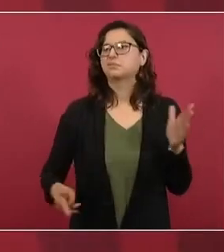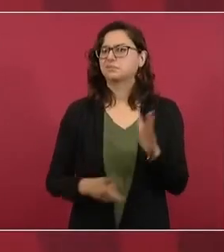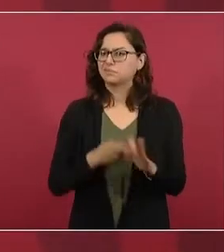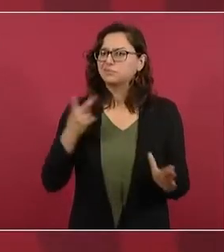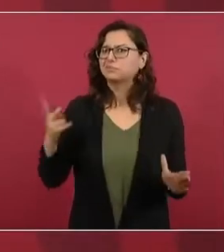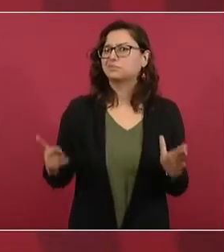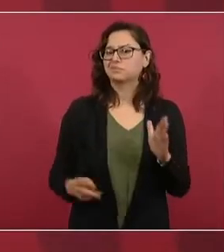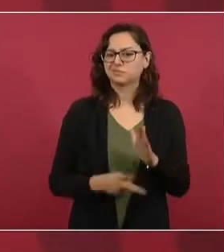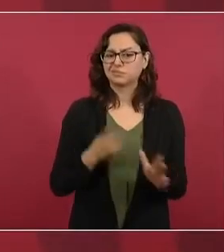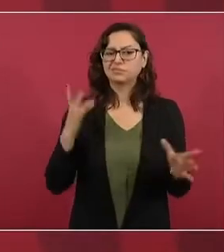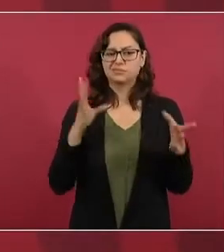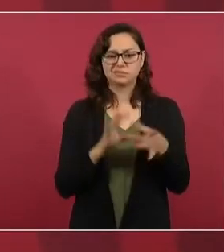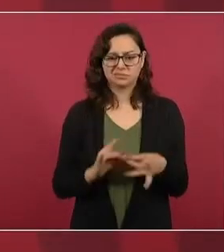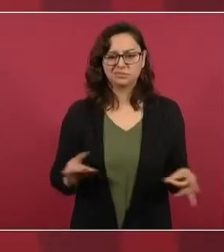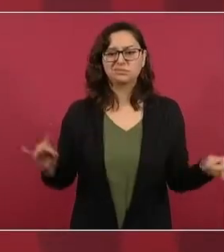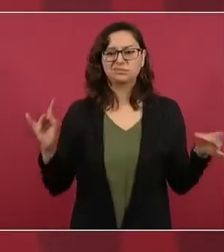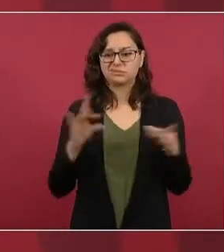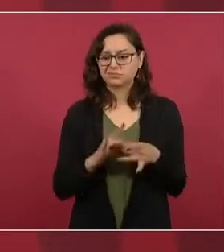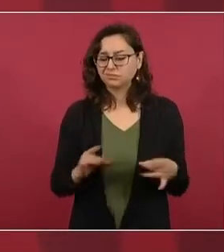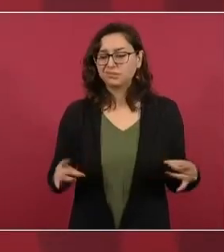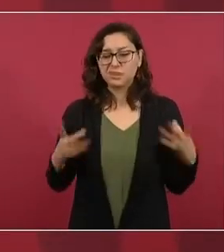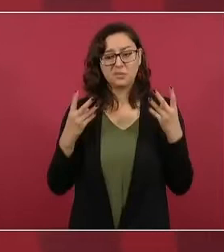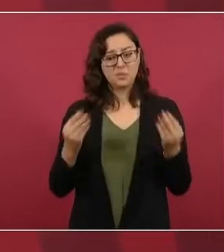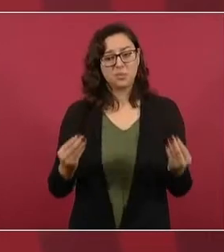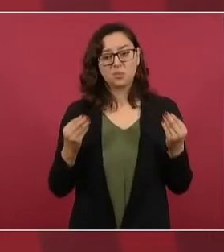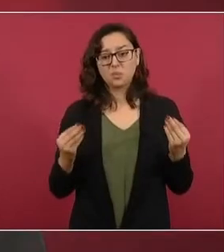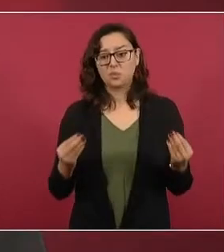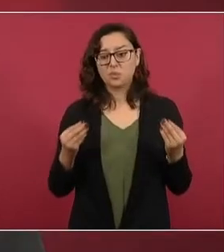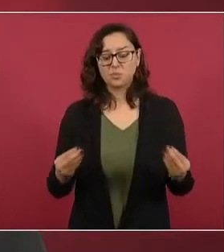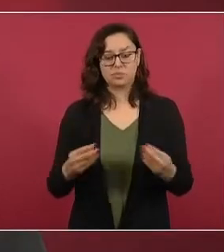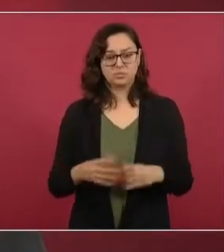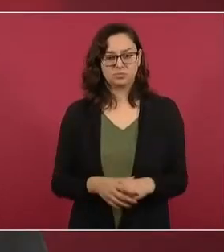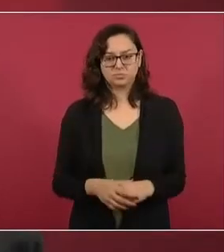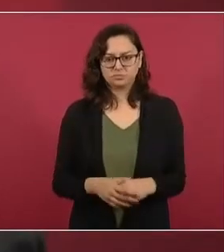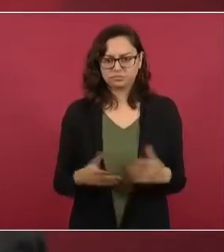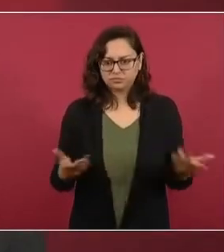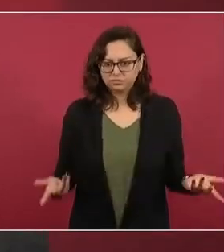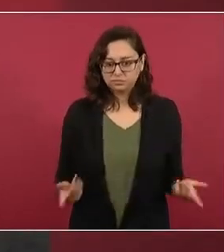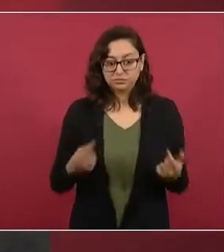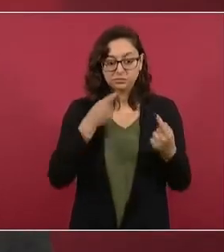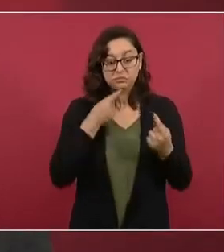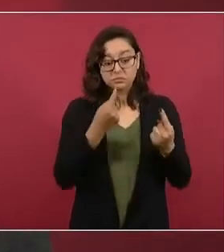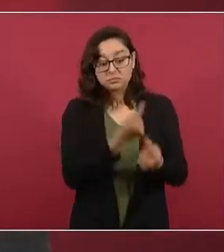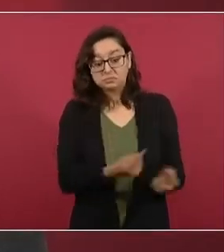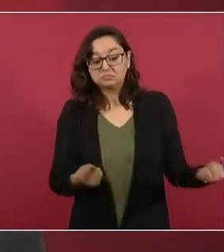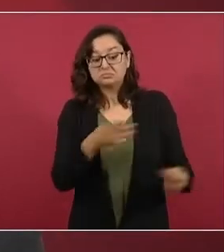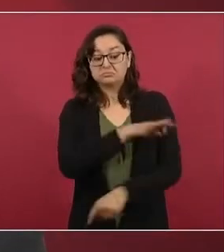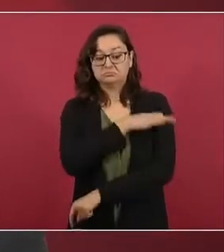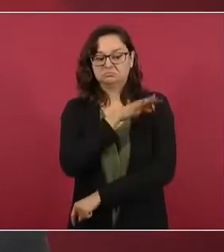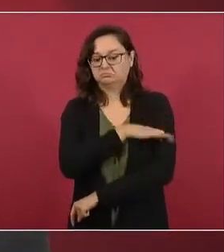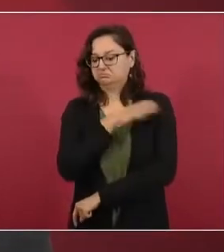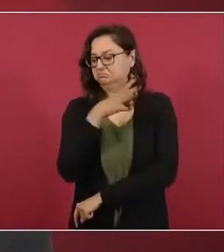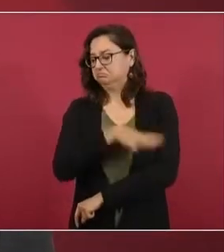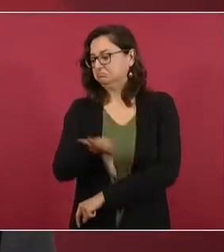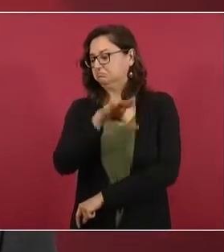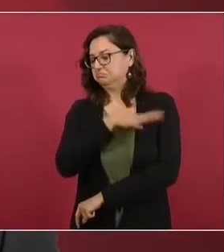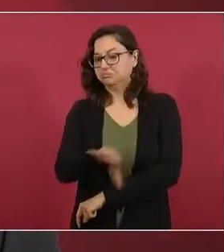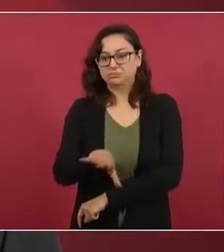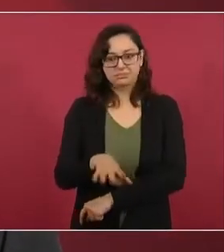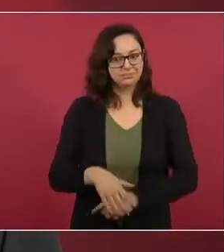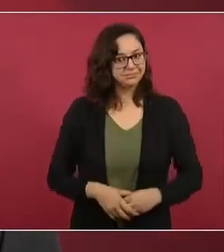2 ocasiones, y ya lo hemos explicado también muchas veces. Nunca ha habido oposición a vacunar niños,